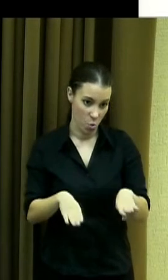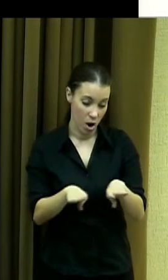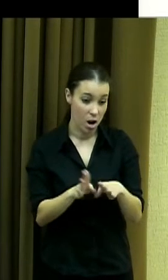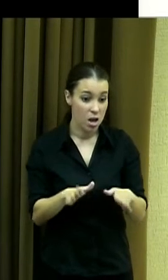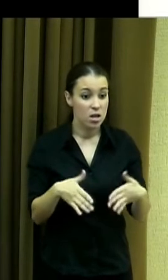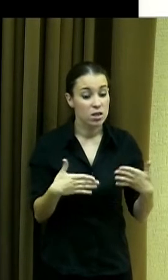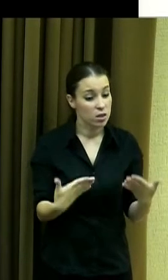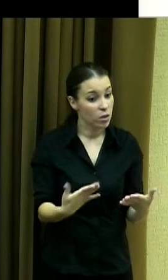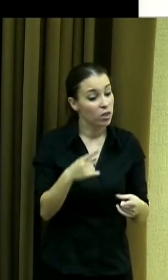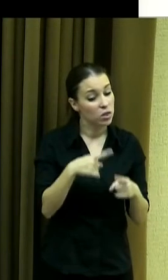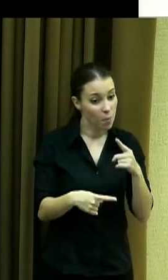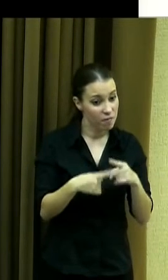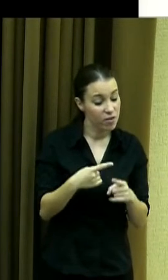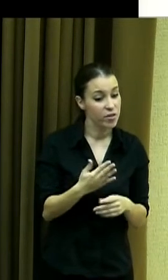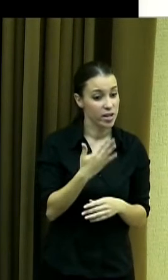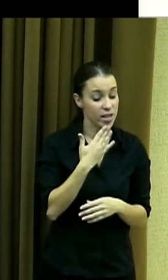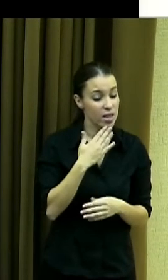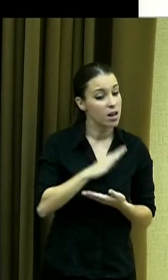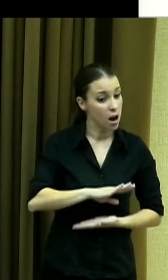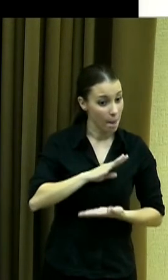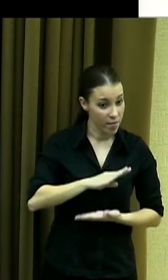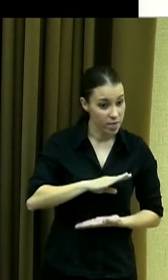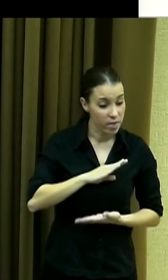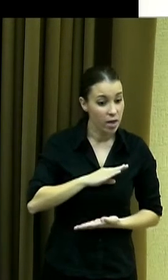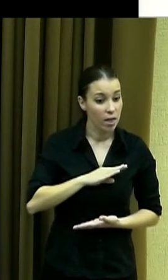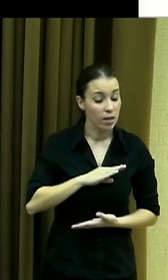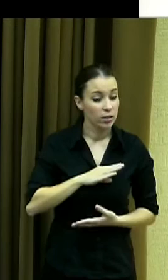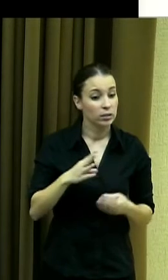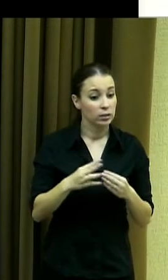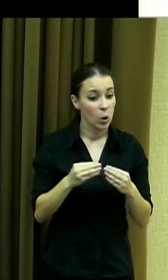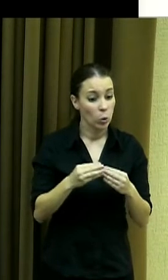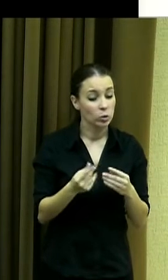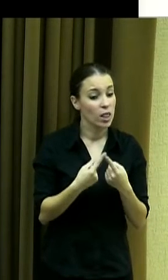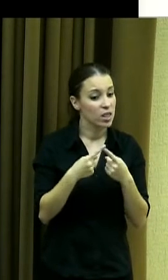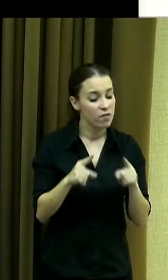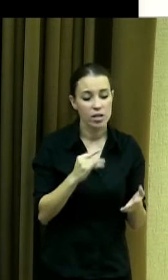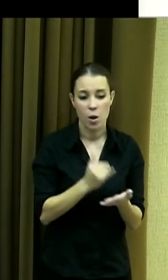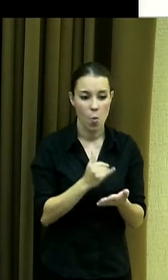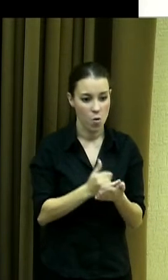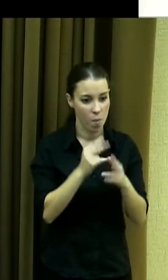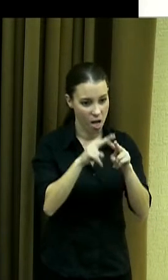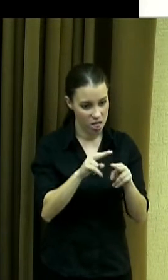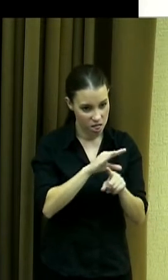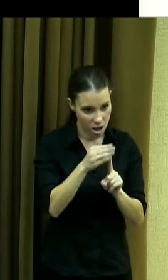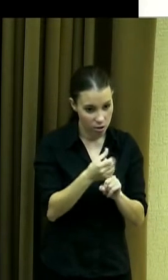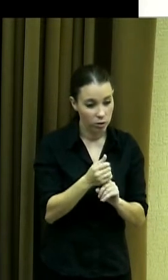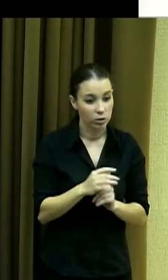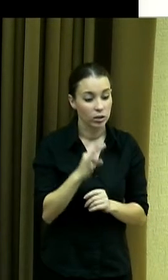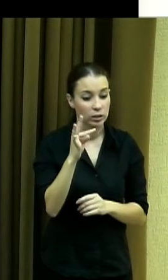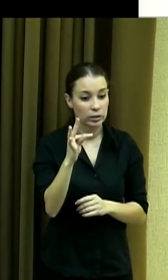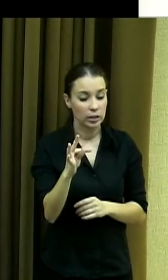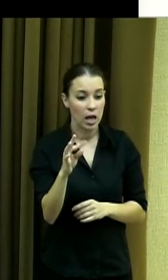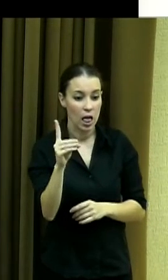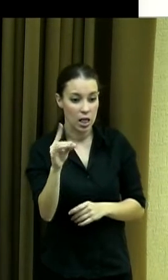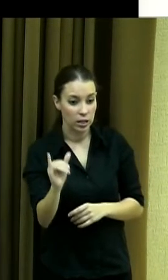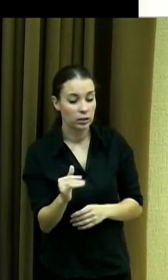función de la edad y de las capacidades que tenga, se van a utilizar diferentes pruebas diagnósticas. El CI ha sido muy detractado,